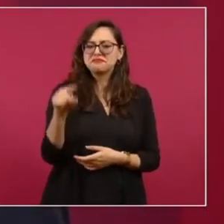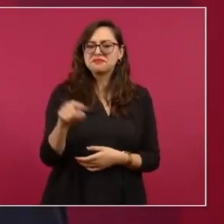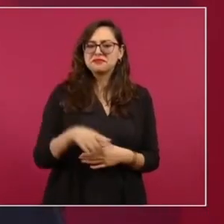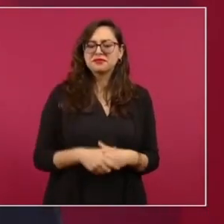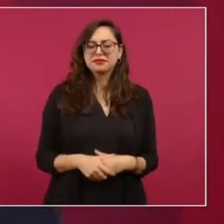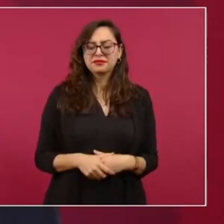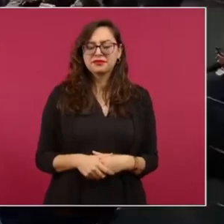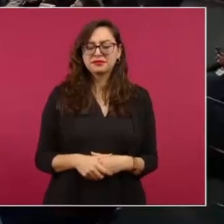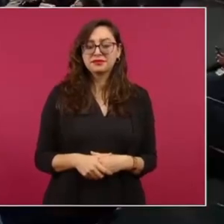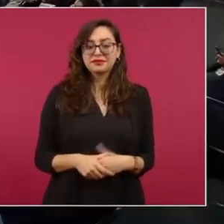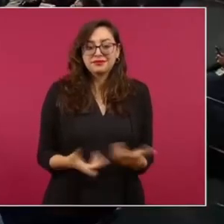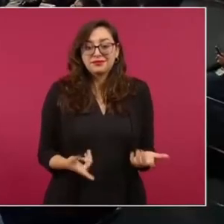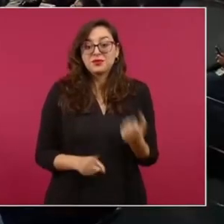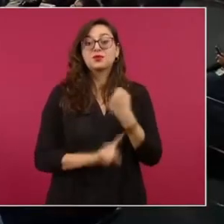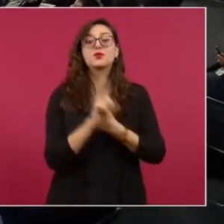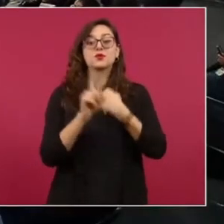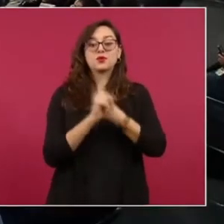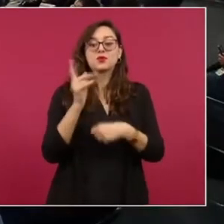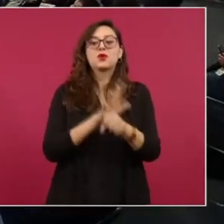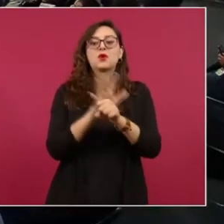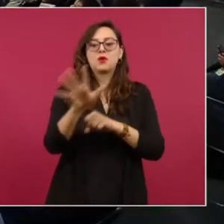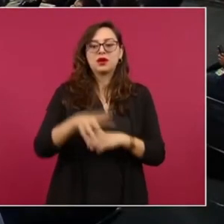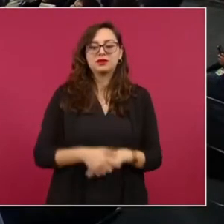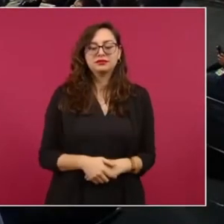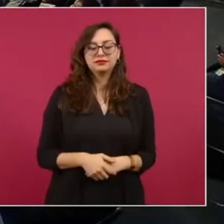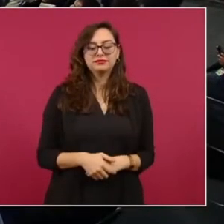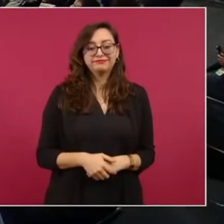pero el problema era la corrupción.